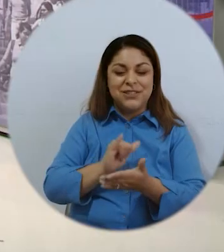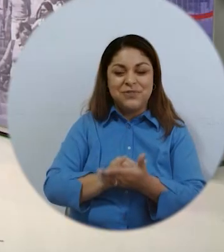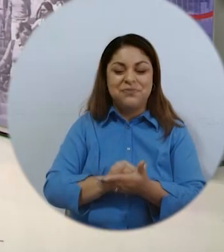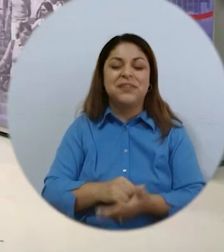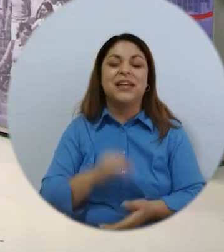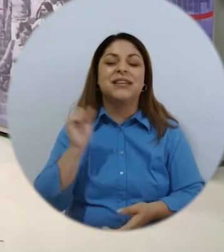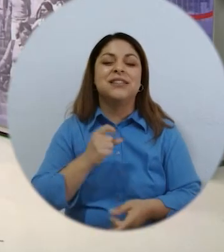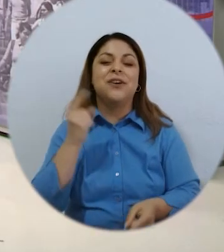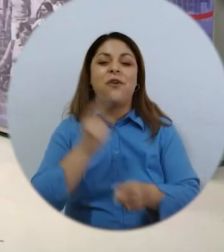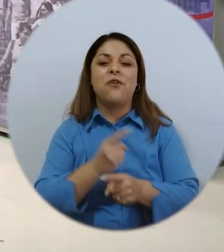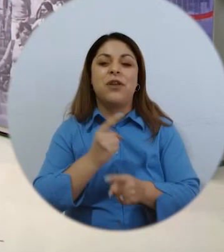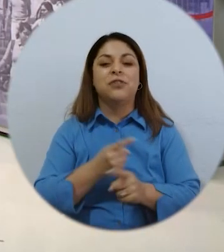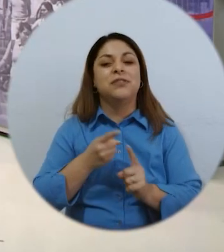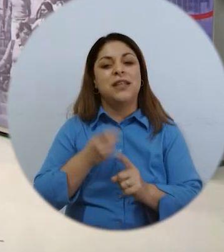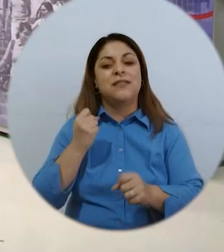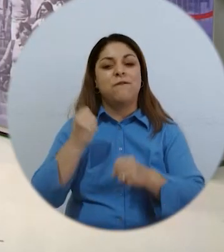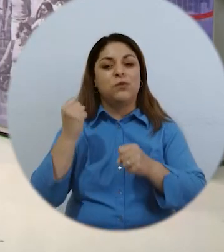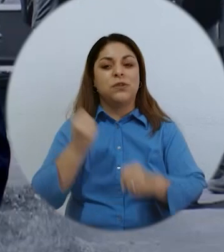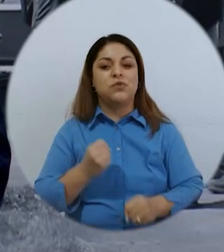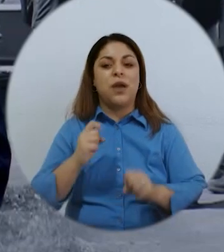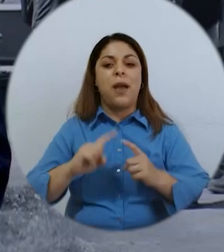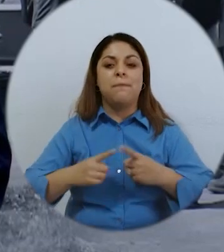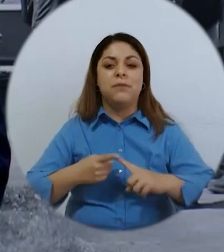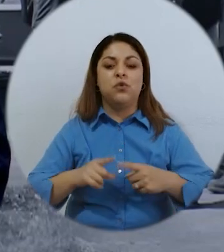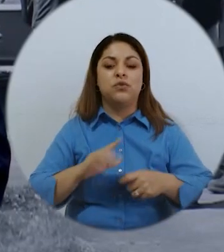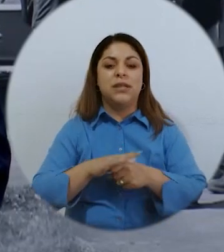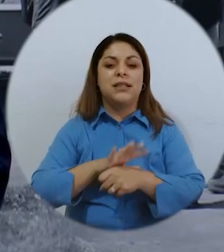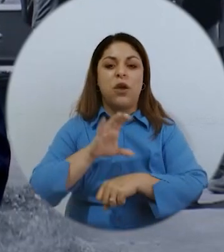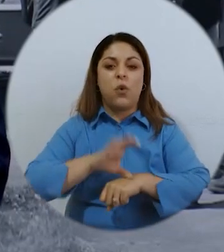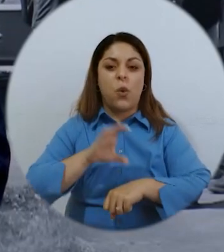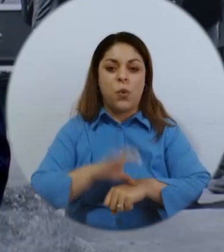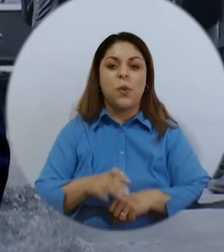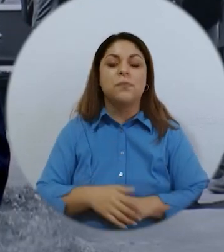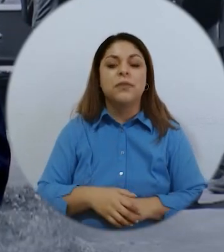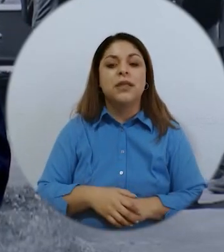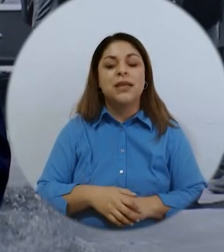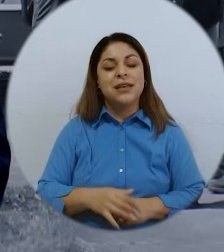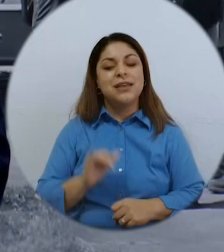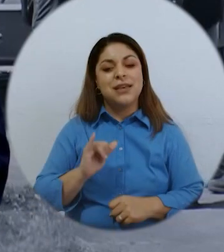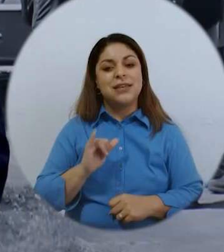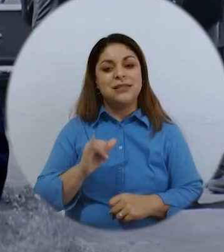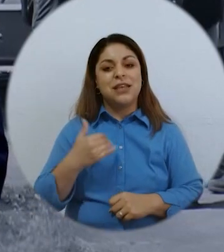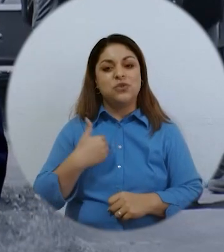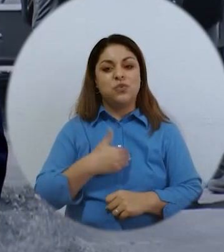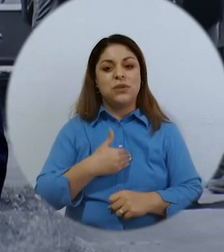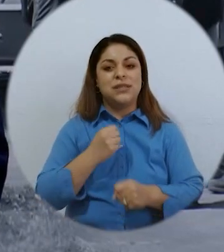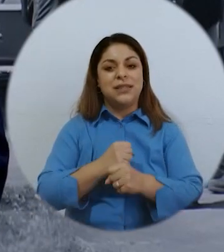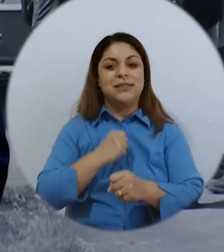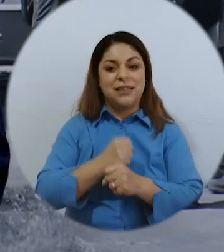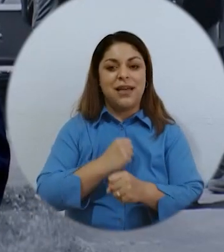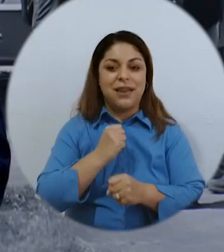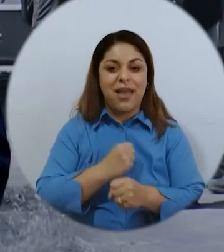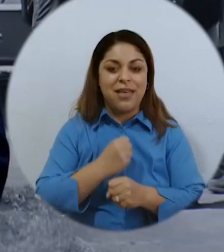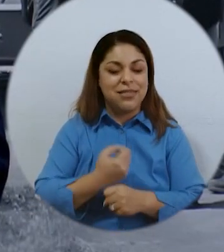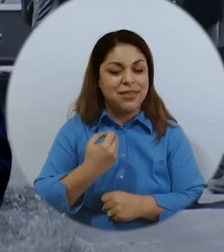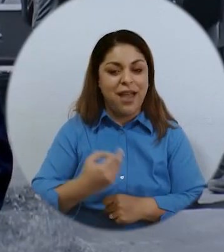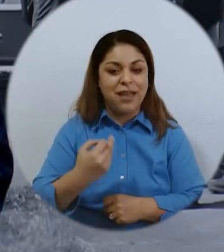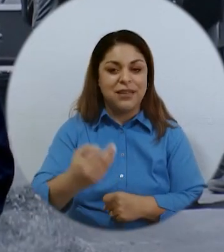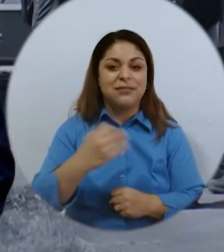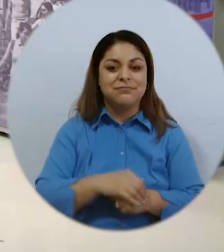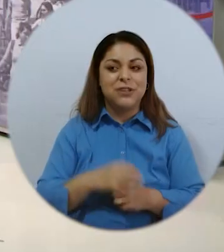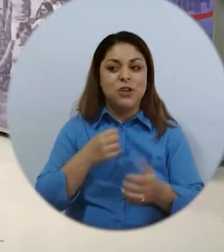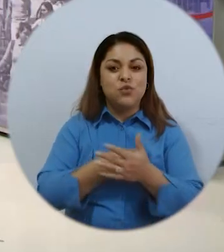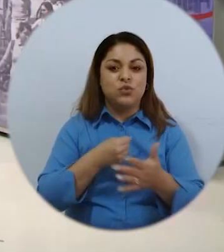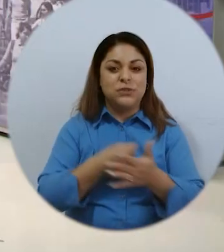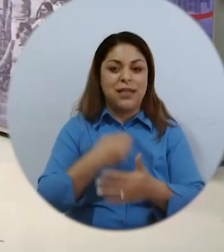que aportar. Claro que sí. Bueno, de la Fundación Amigos Isla del Coco es básicamente nuestra tarea Es una del lucha día a